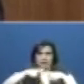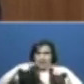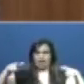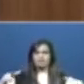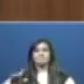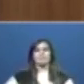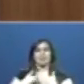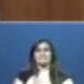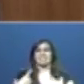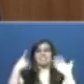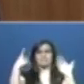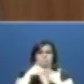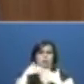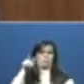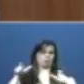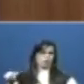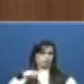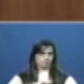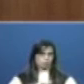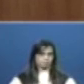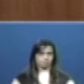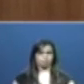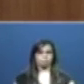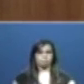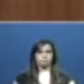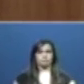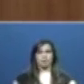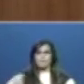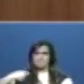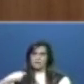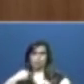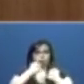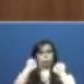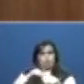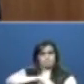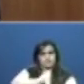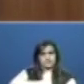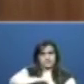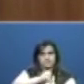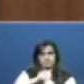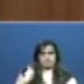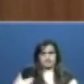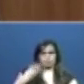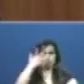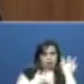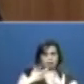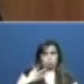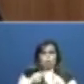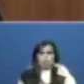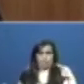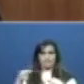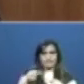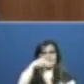de los 6 millones de desempleados la presión de mercados e instituciones sobre nuestras cuentas déficits y